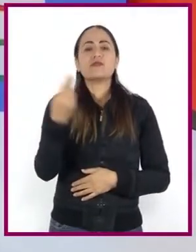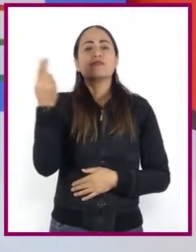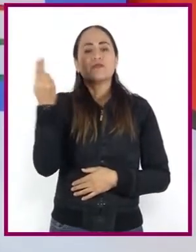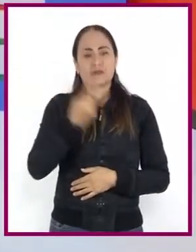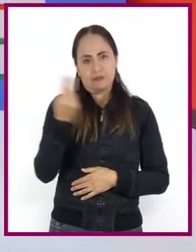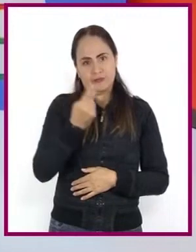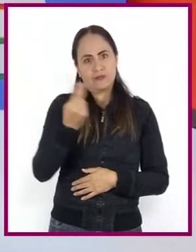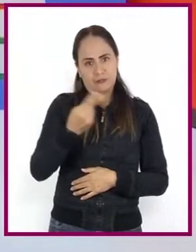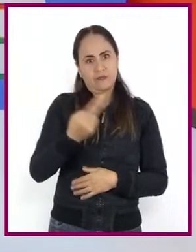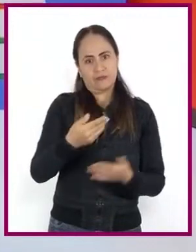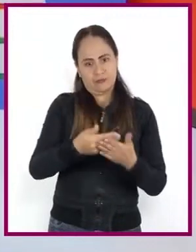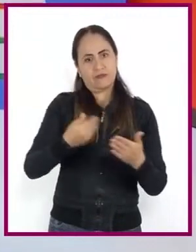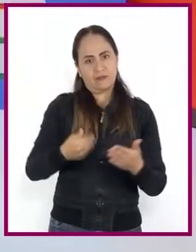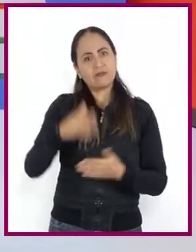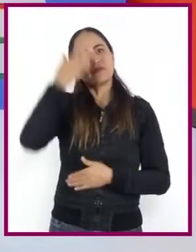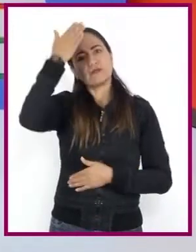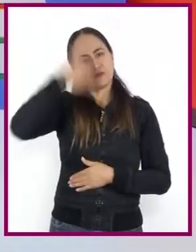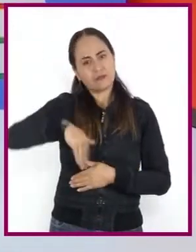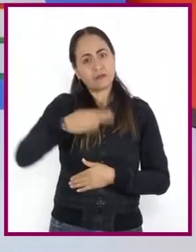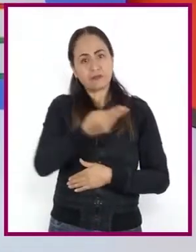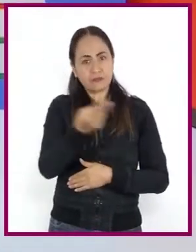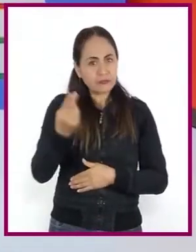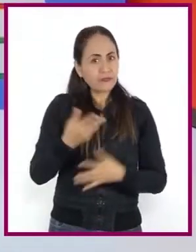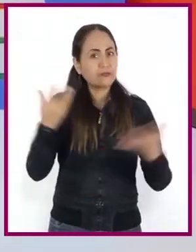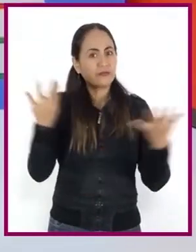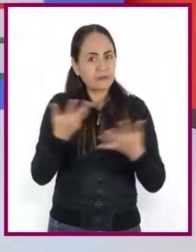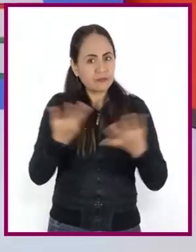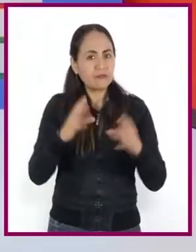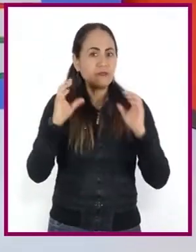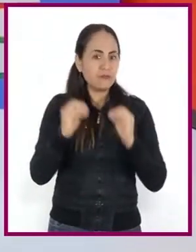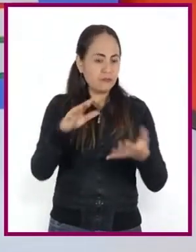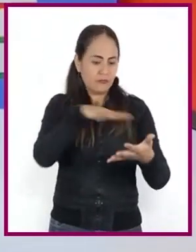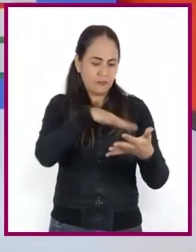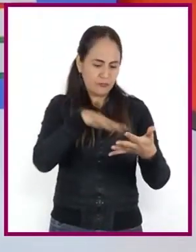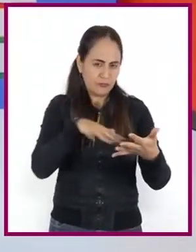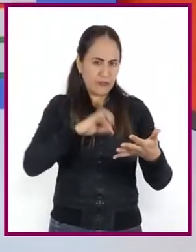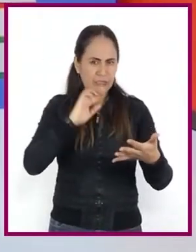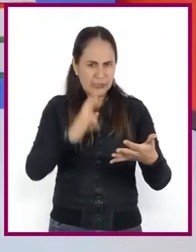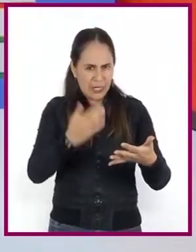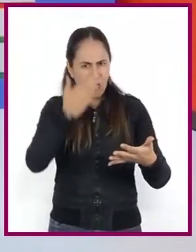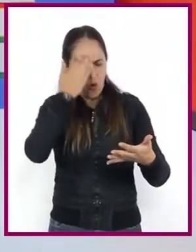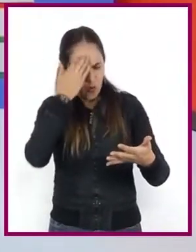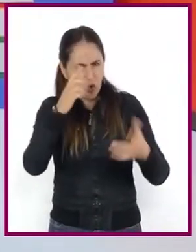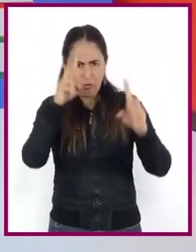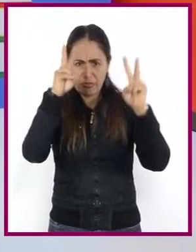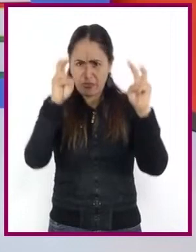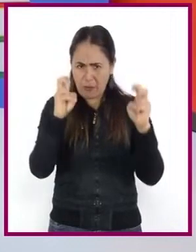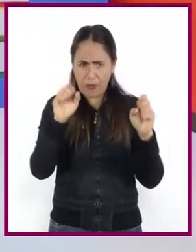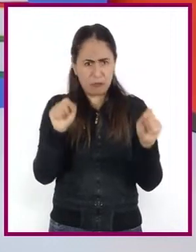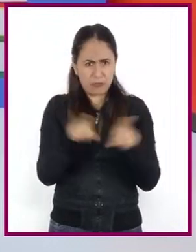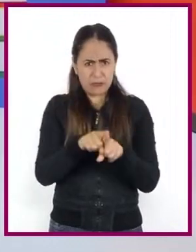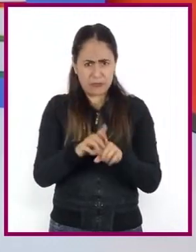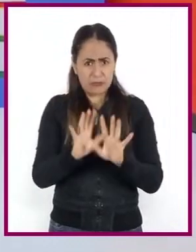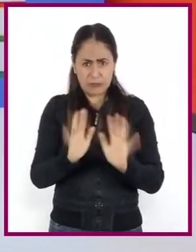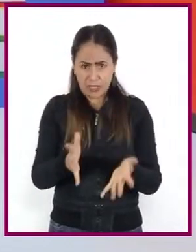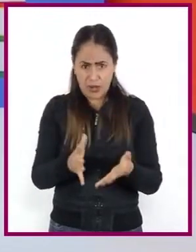que cuando les toque realizarlos o leerlos, no solo reconozcan títulos, sino que entiendan la